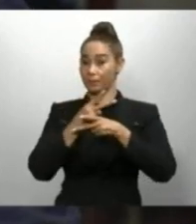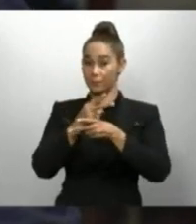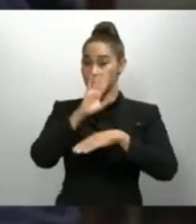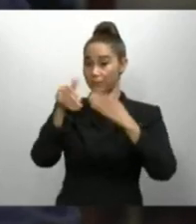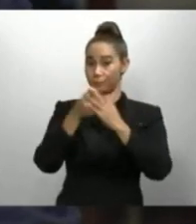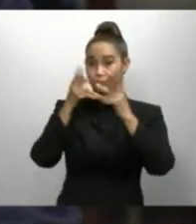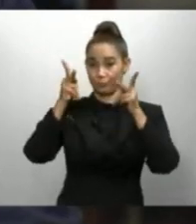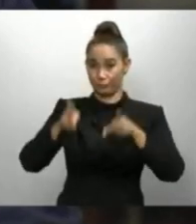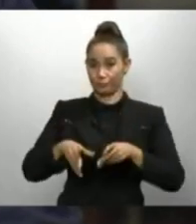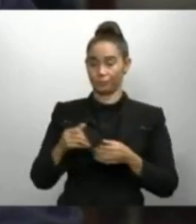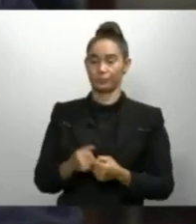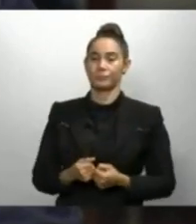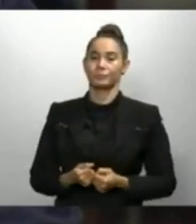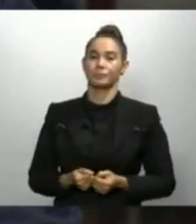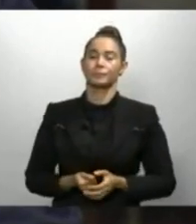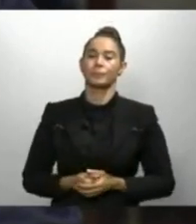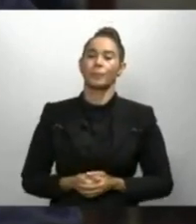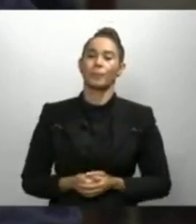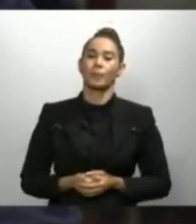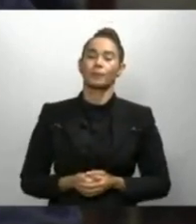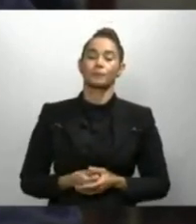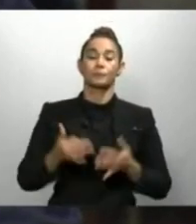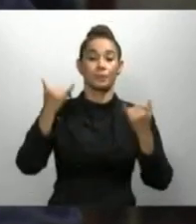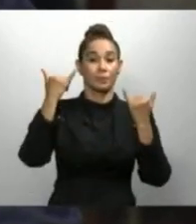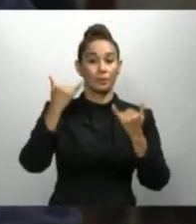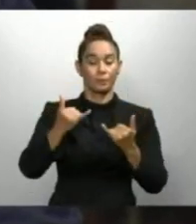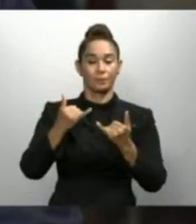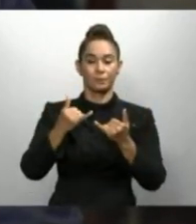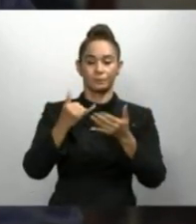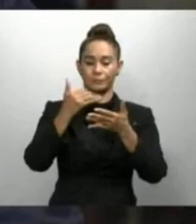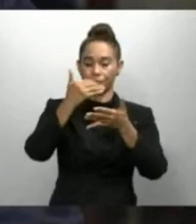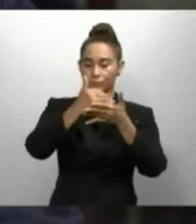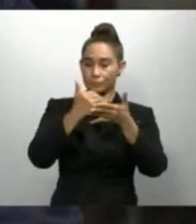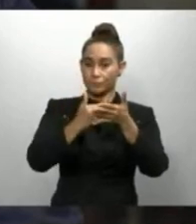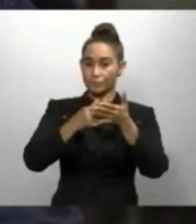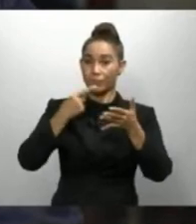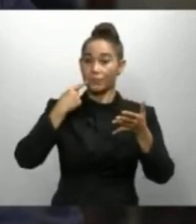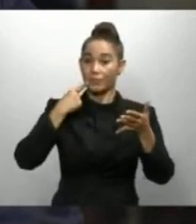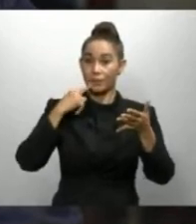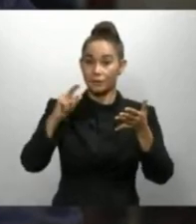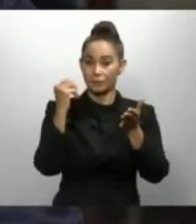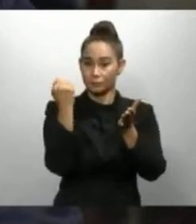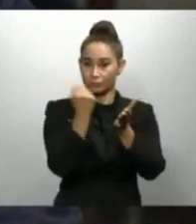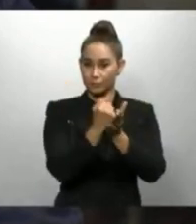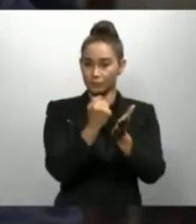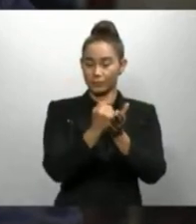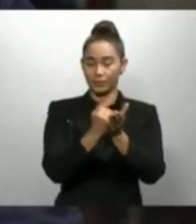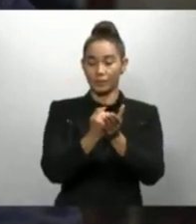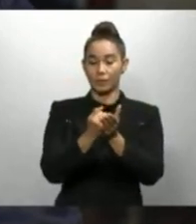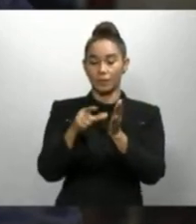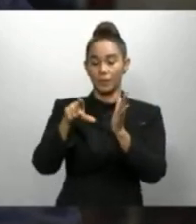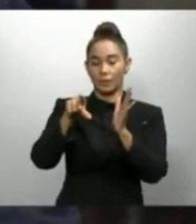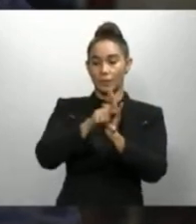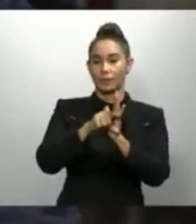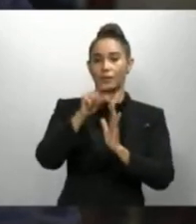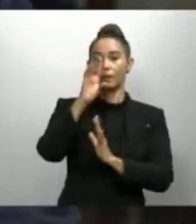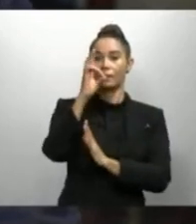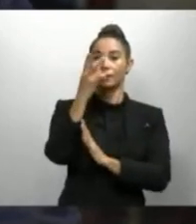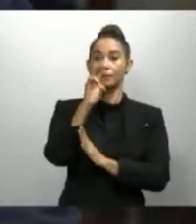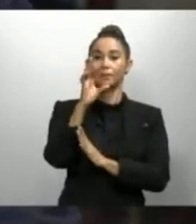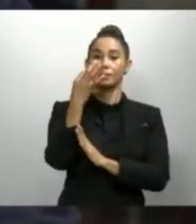nuestros ciudadanos. Con la emisión de este decreto se contempla el andamiaje jurídico de la Ley